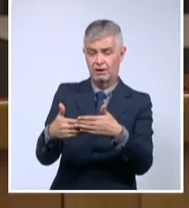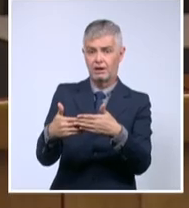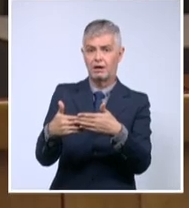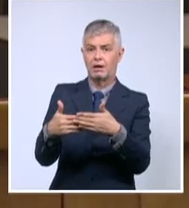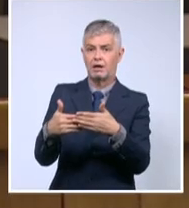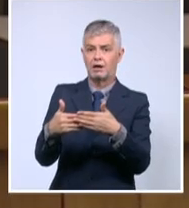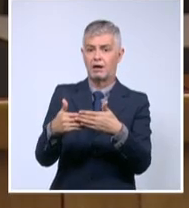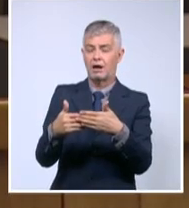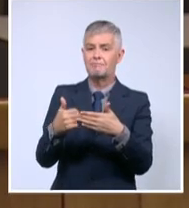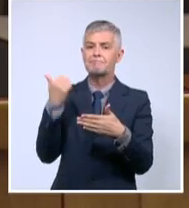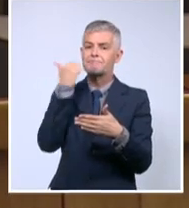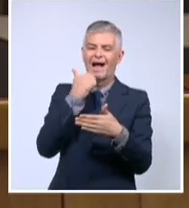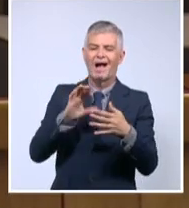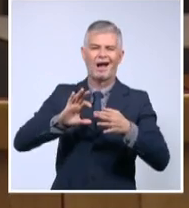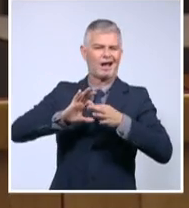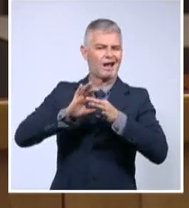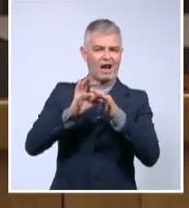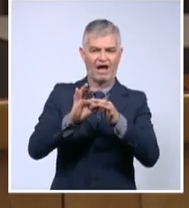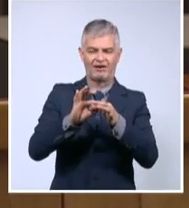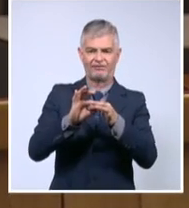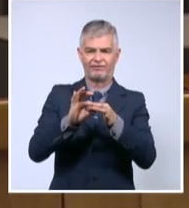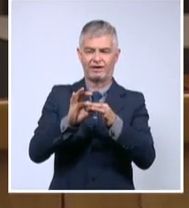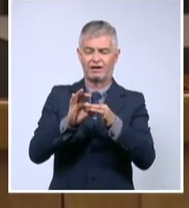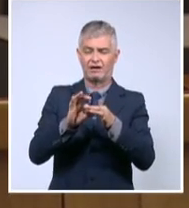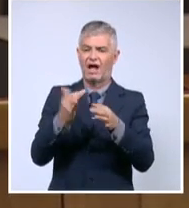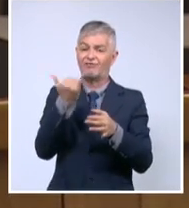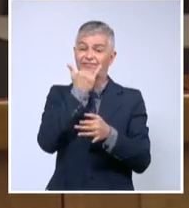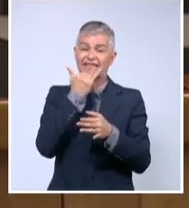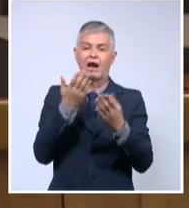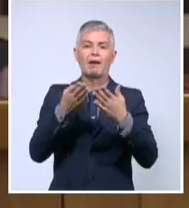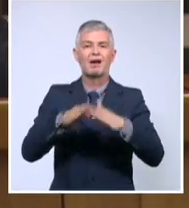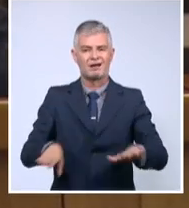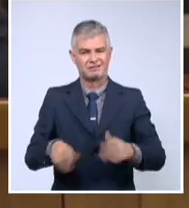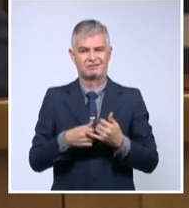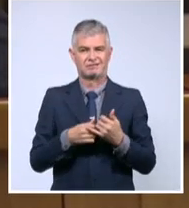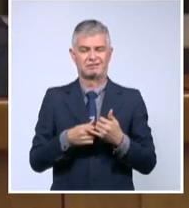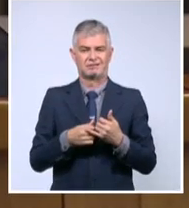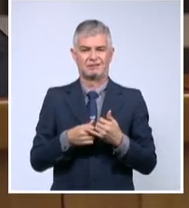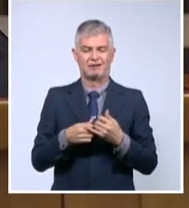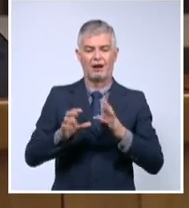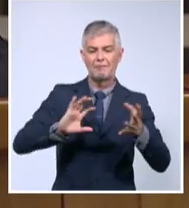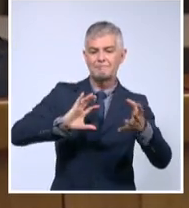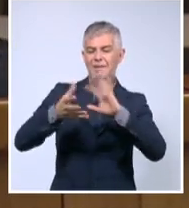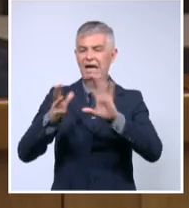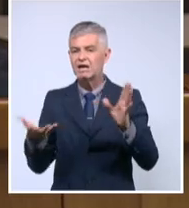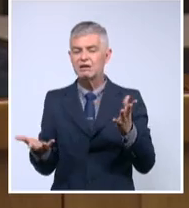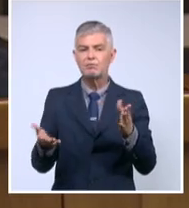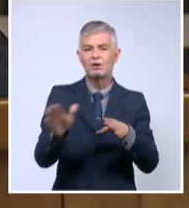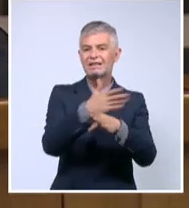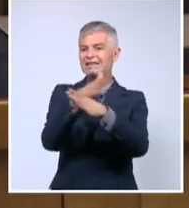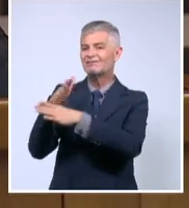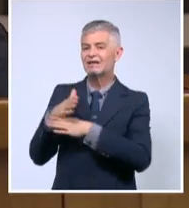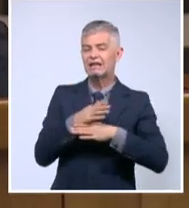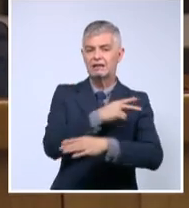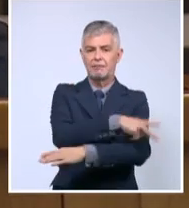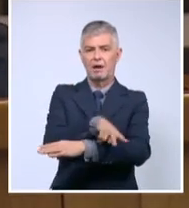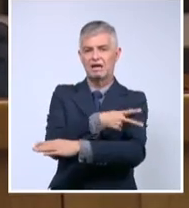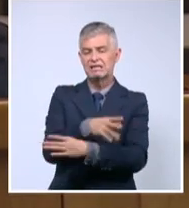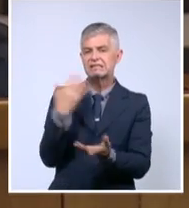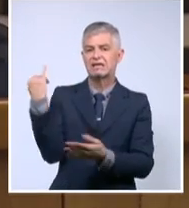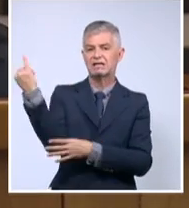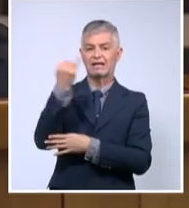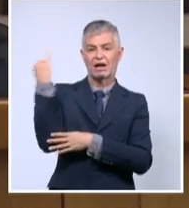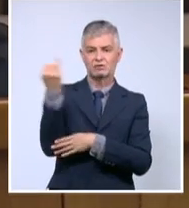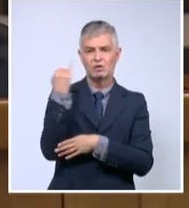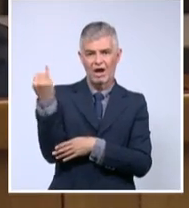las amenazas a la paz, a la seguridad y a los mecanismos multilaterales, regionales e internacionales que